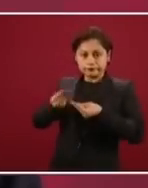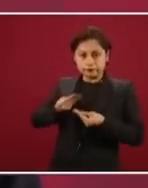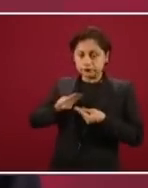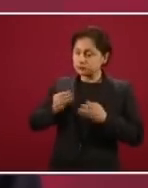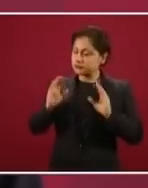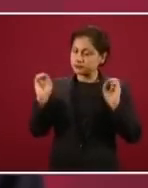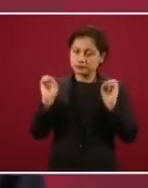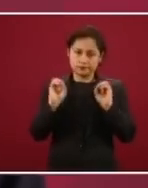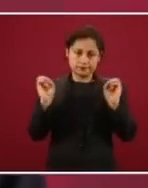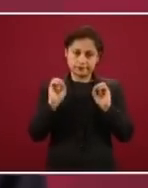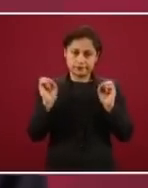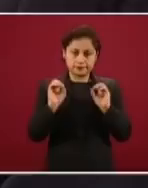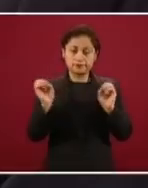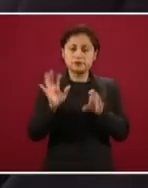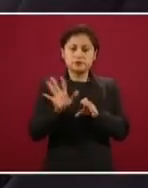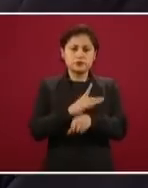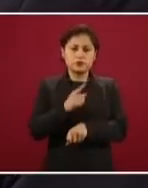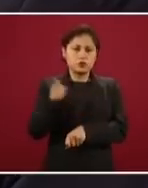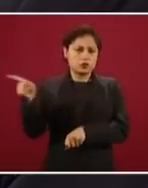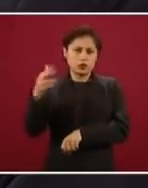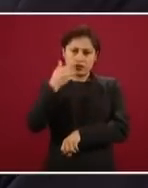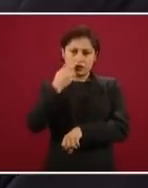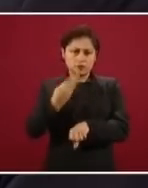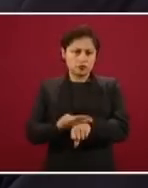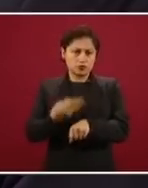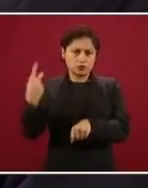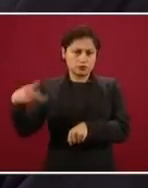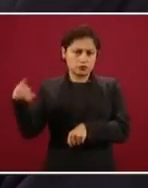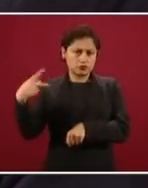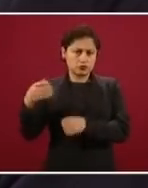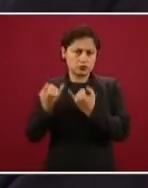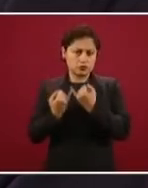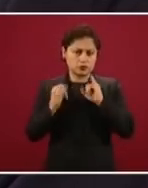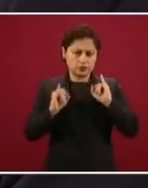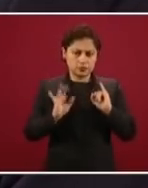es una institución independiente antes